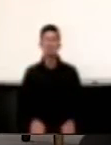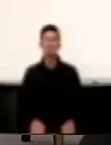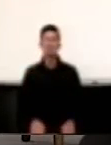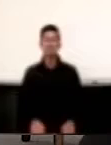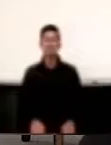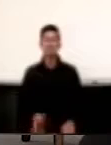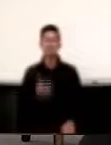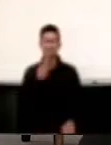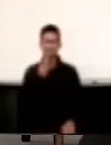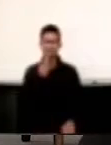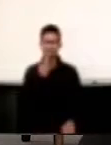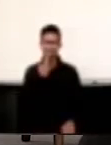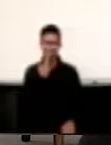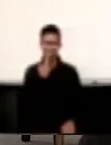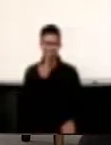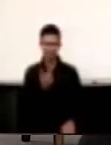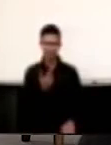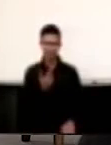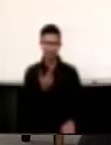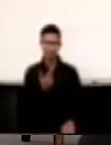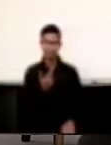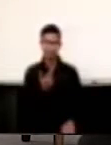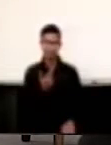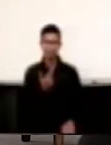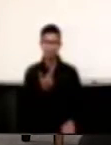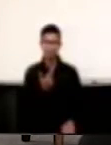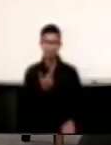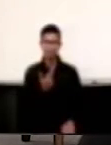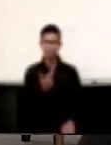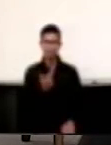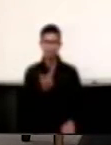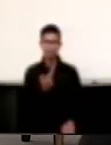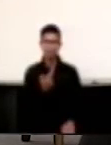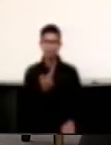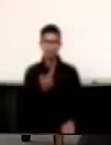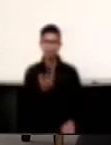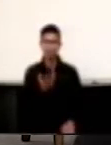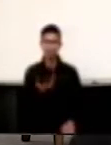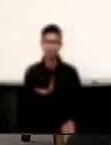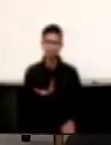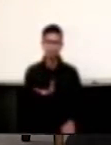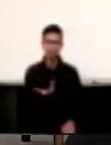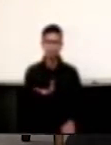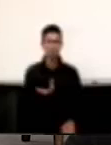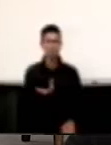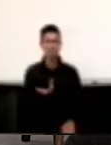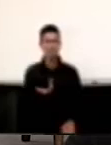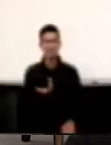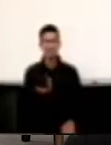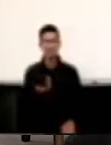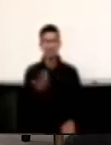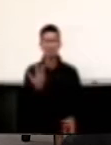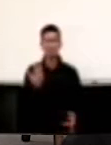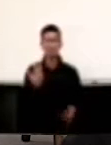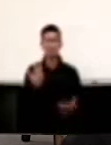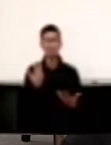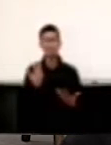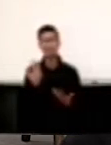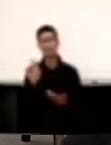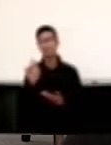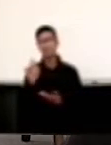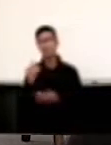La respuesta que te voy a dar es más, no es, digamos, académica política, es más